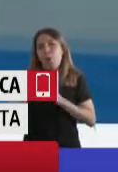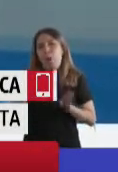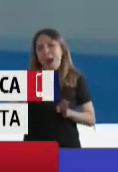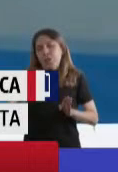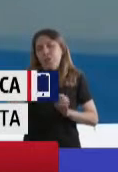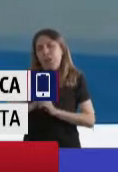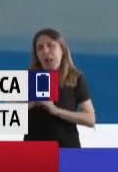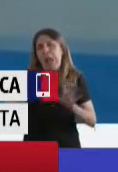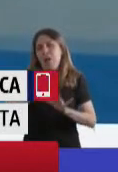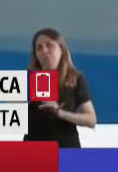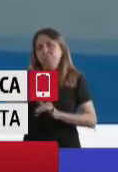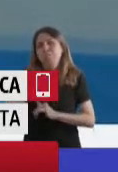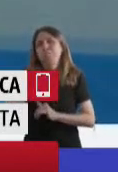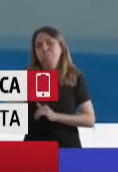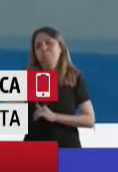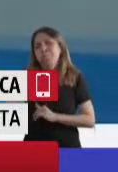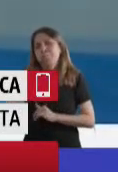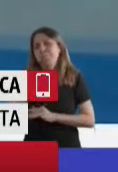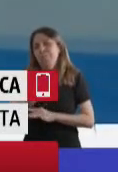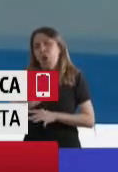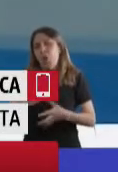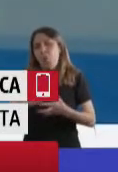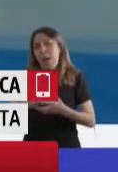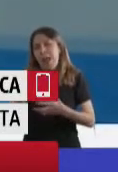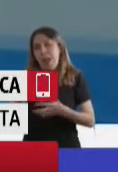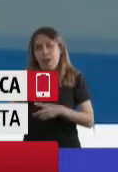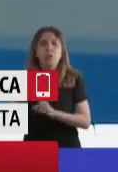salió perfecto. ¿Te acordás que le estuvo una semana entera?